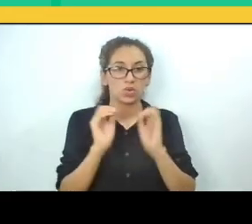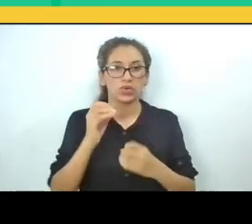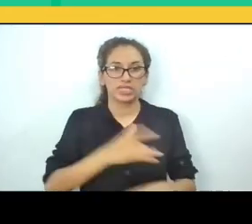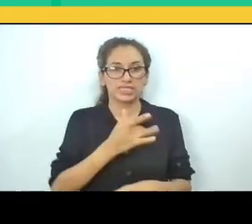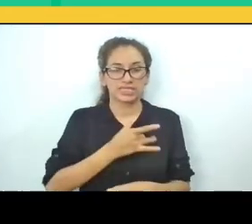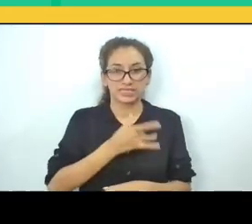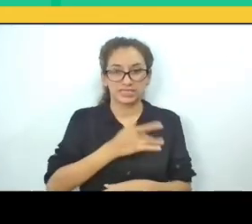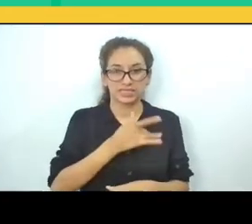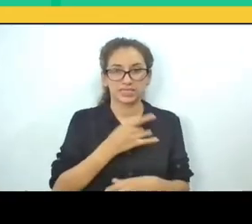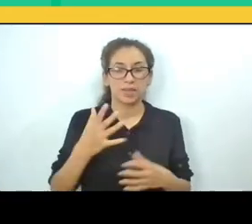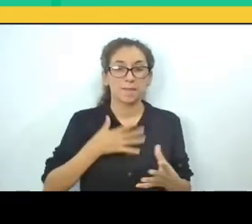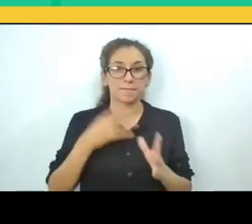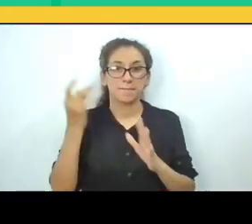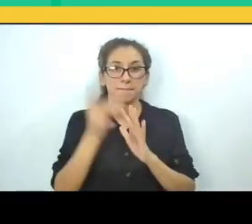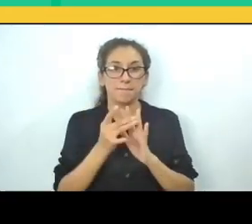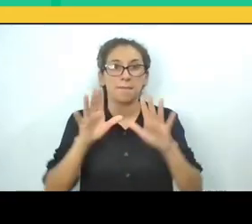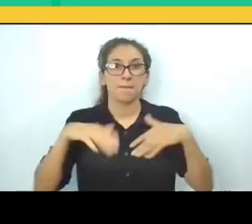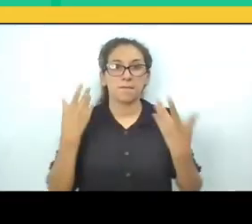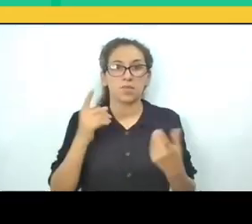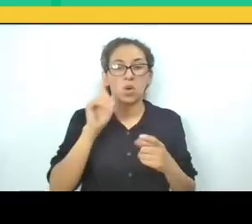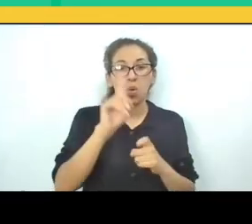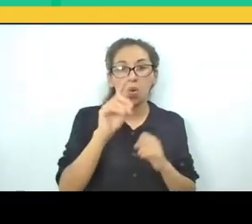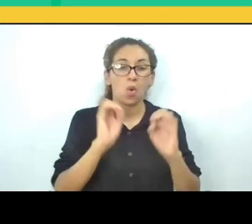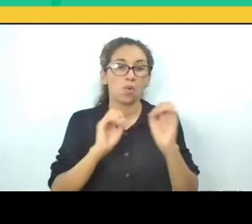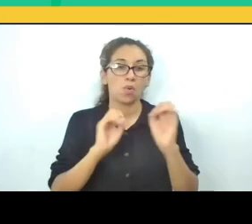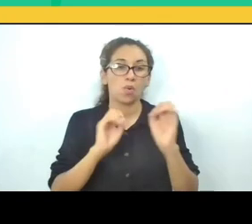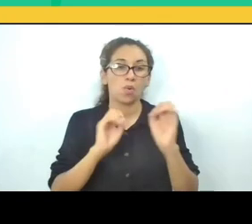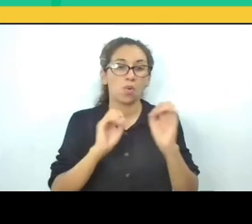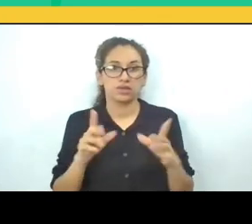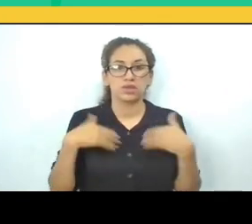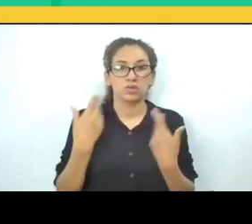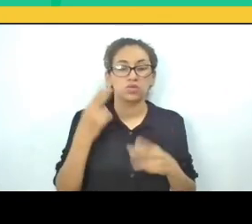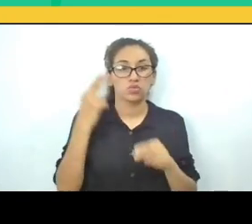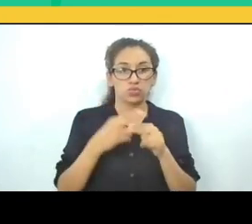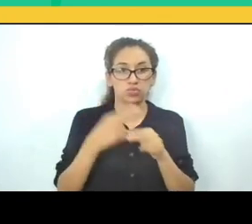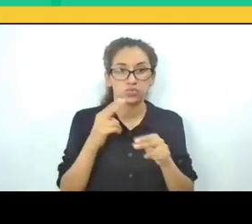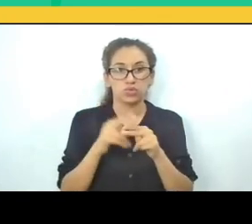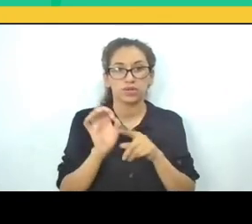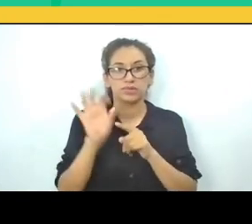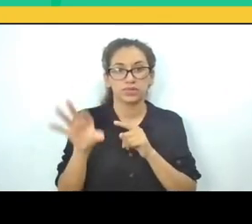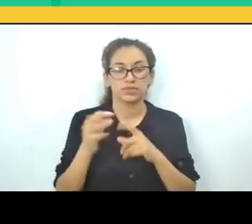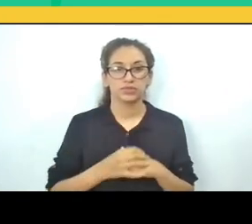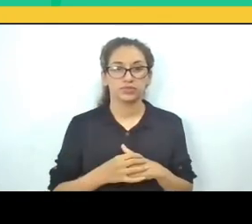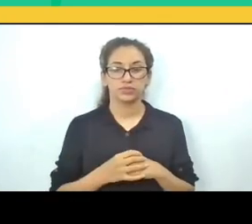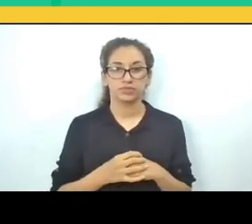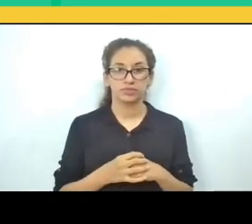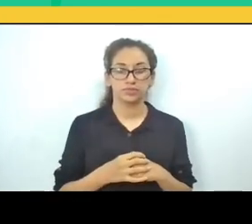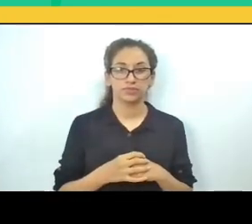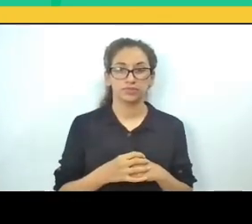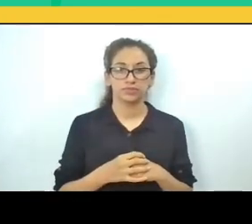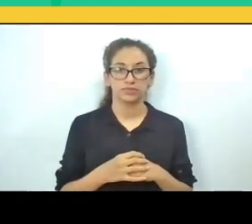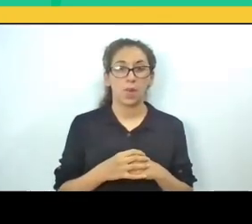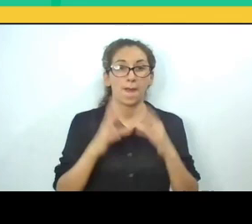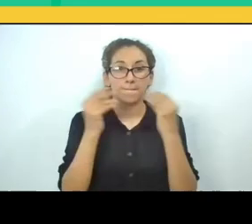estímulo, si es que mi pareja puede de alguna u otra forma hacer que logre una erección. Entonces, eh, muchas